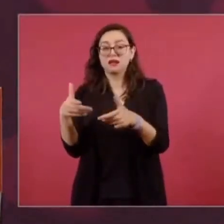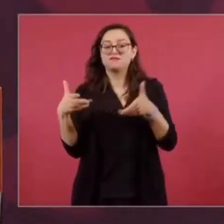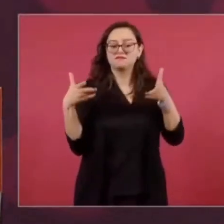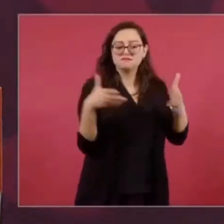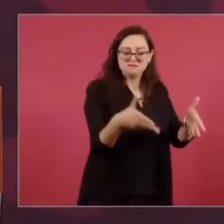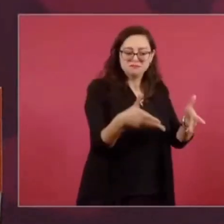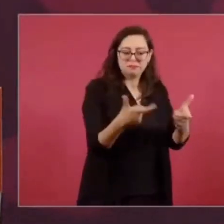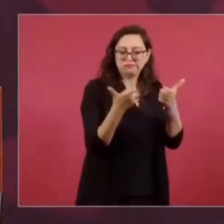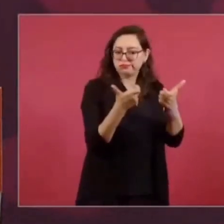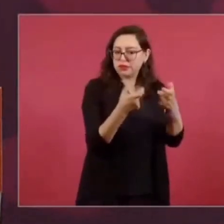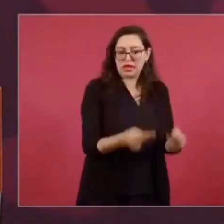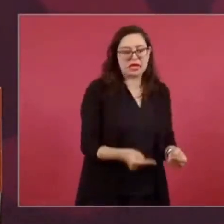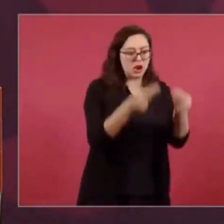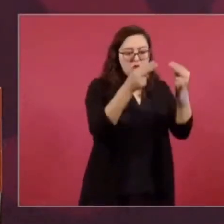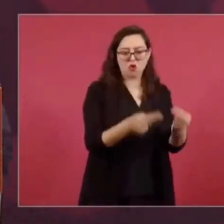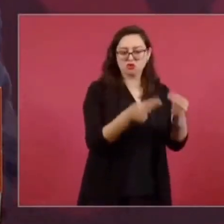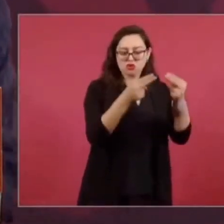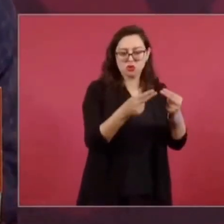como fuera,